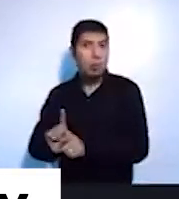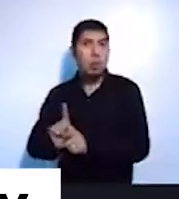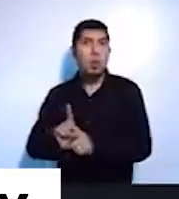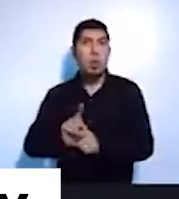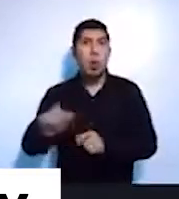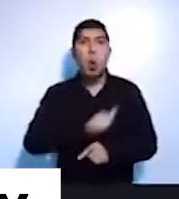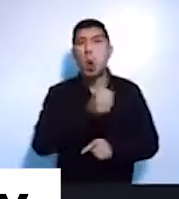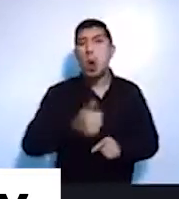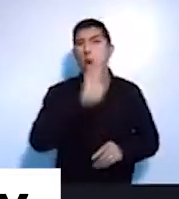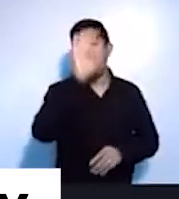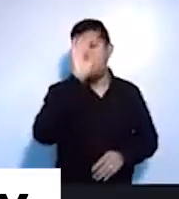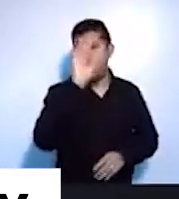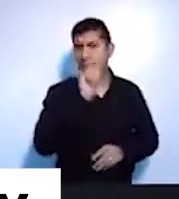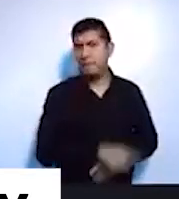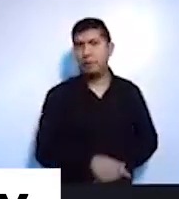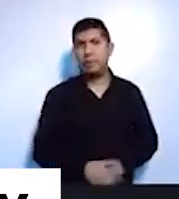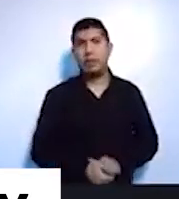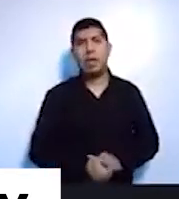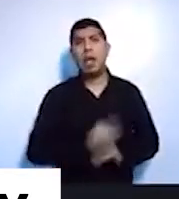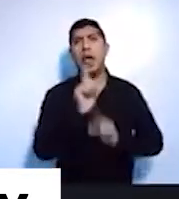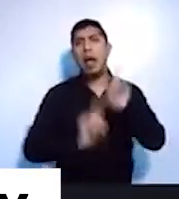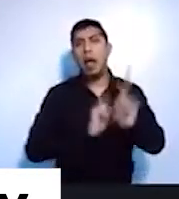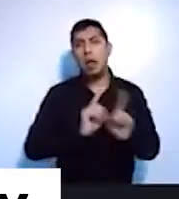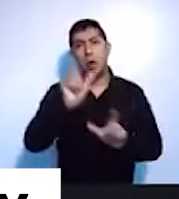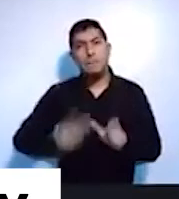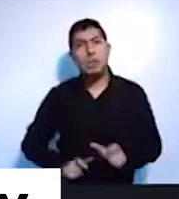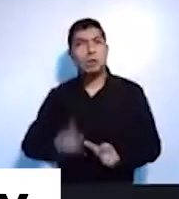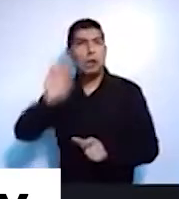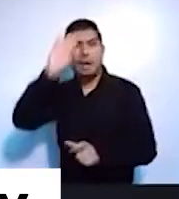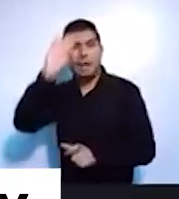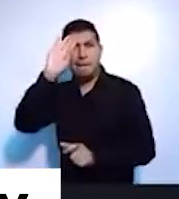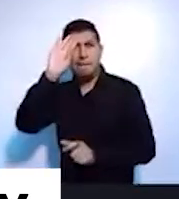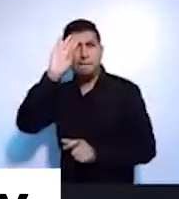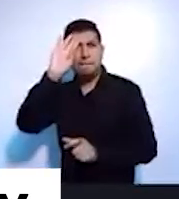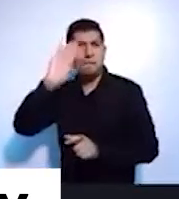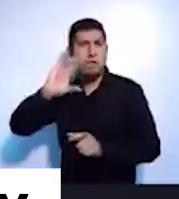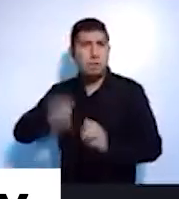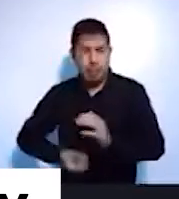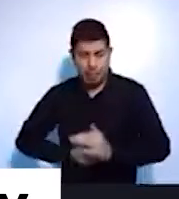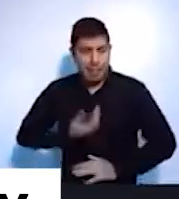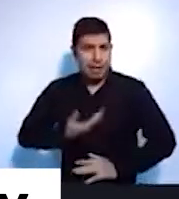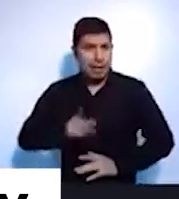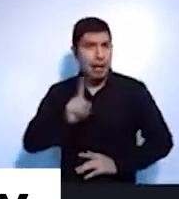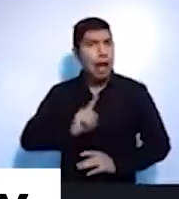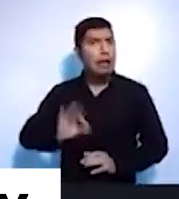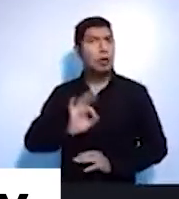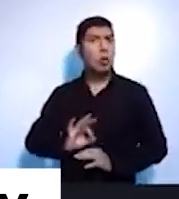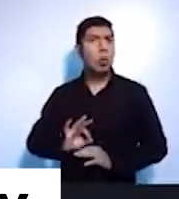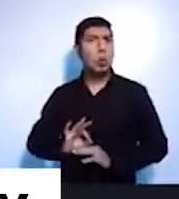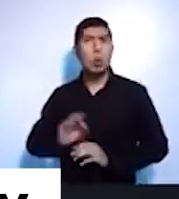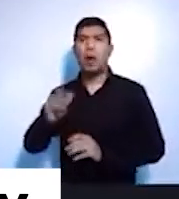sido un coadyuvante. Hay algunas personas que han tenido enfermedades terminales, gente que estaba en